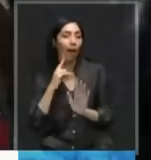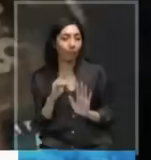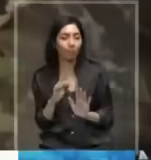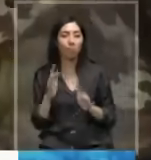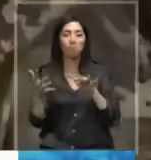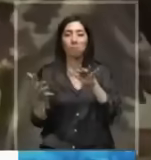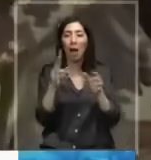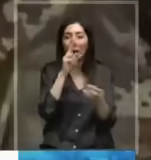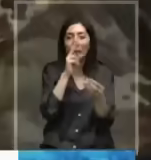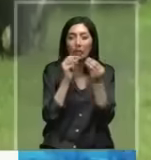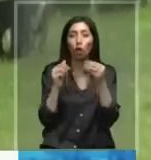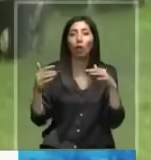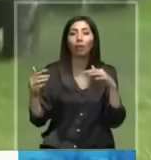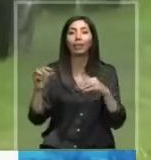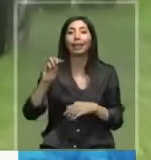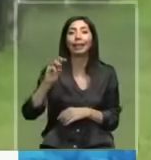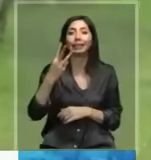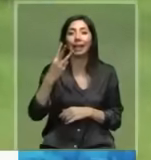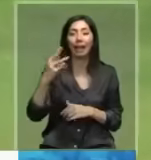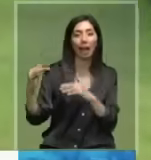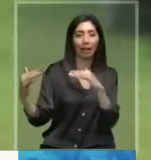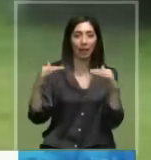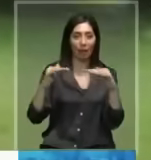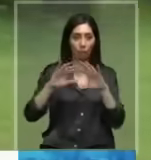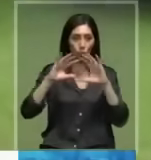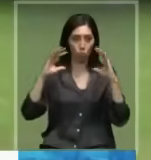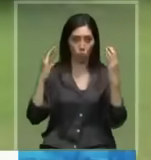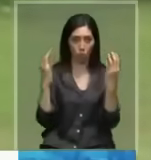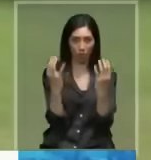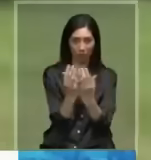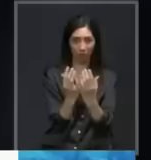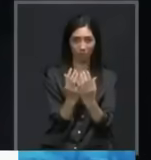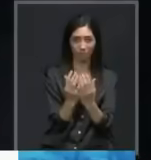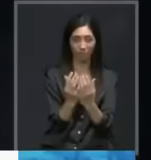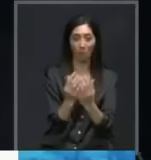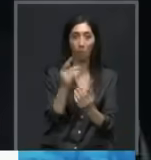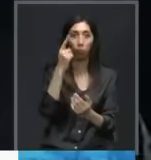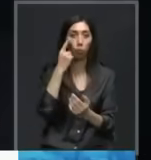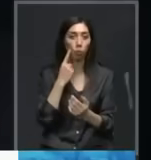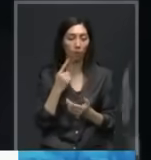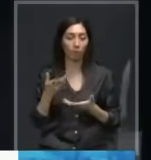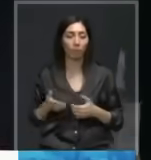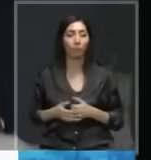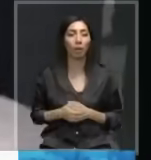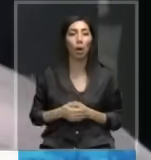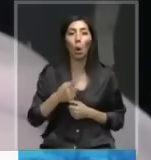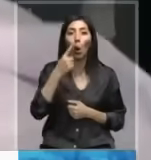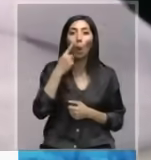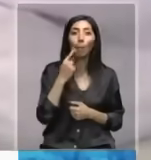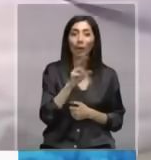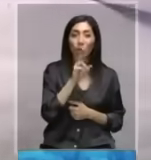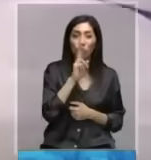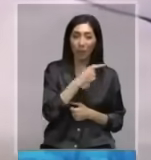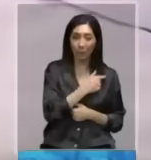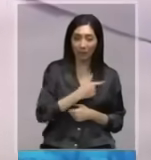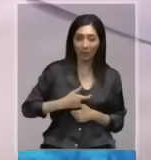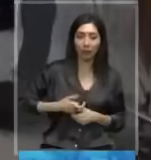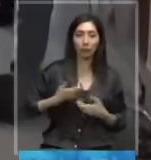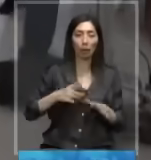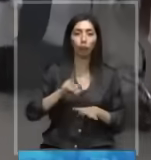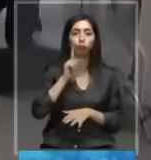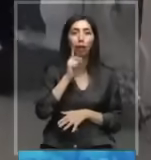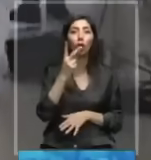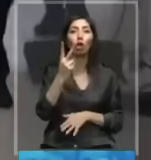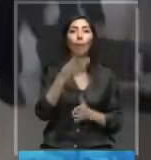Guerra Mundial, las mayores maniobras del bloque desde la Guerra Fría. Putin ya tiene los 2,5 millones de